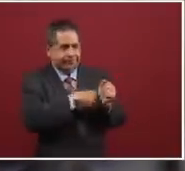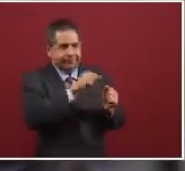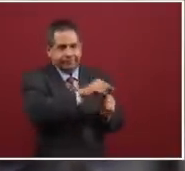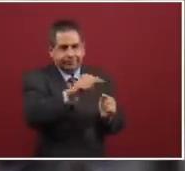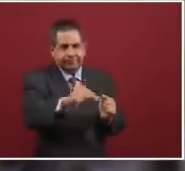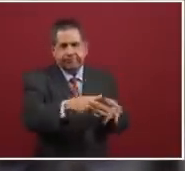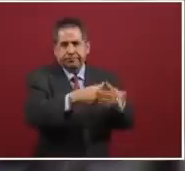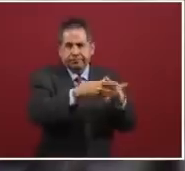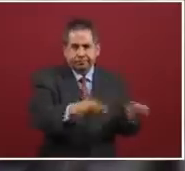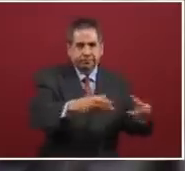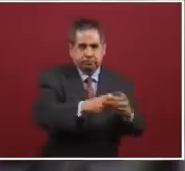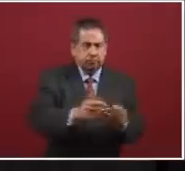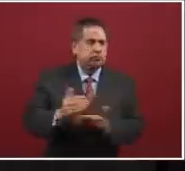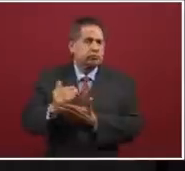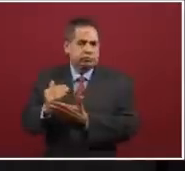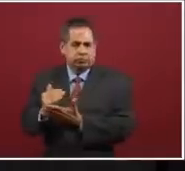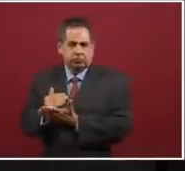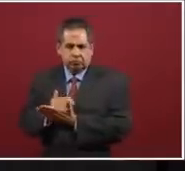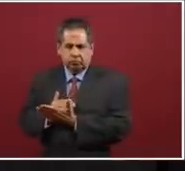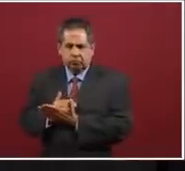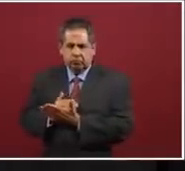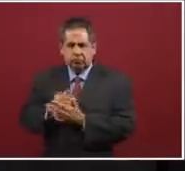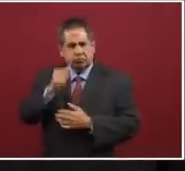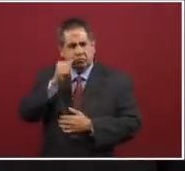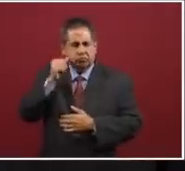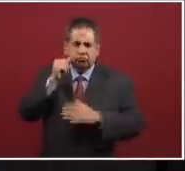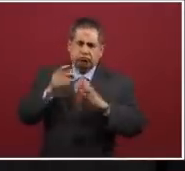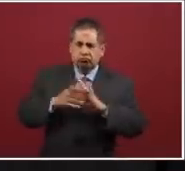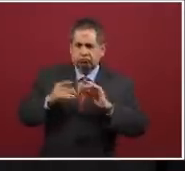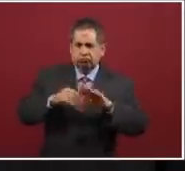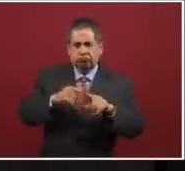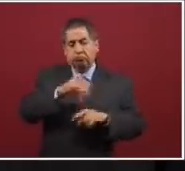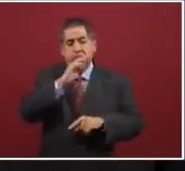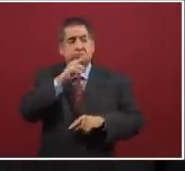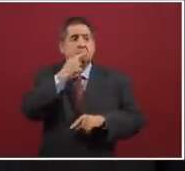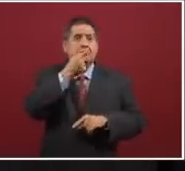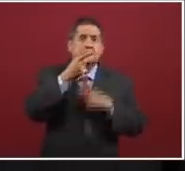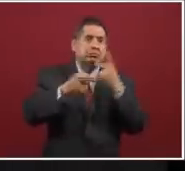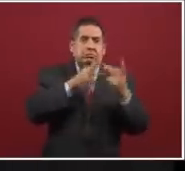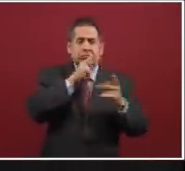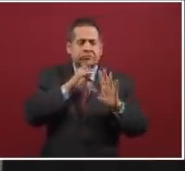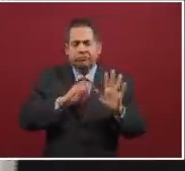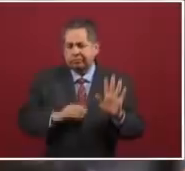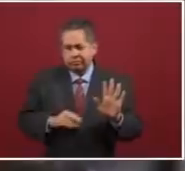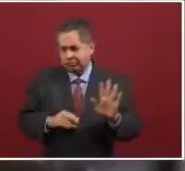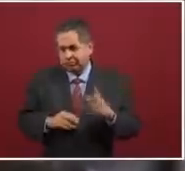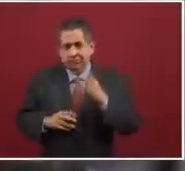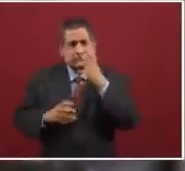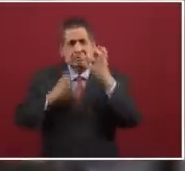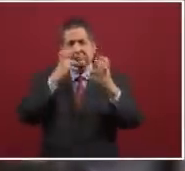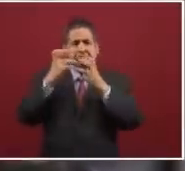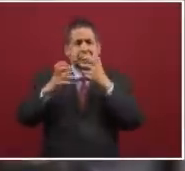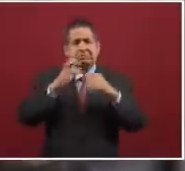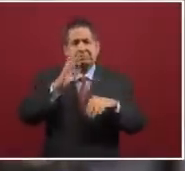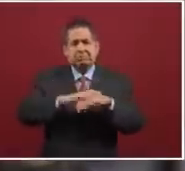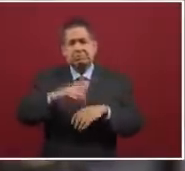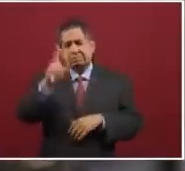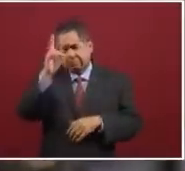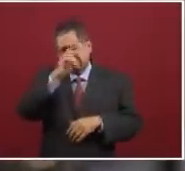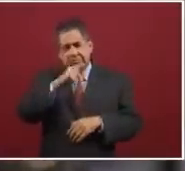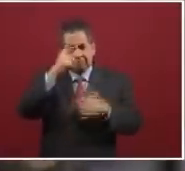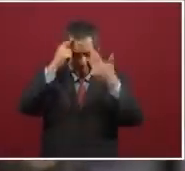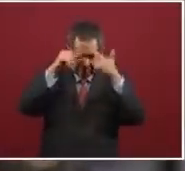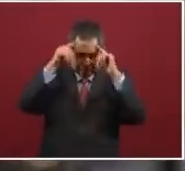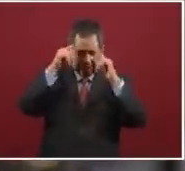desapariciones. No tanto como se dice, como lo dijo ayer una madre preocupada que gritó por ahí que fueron los